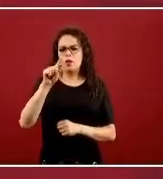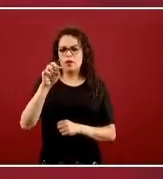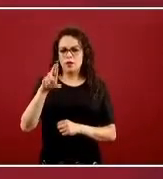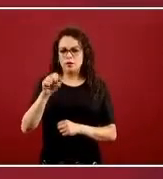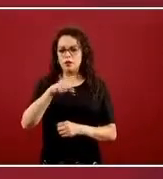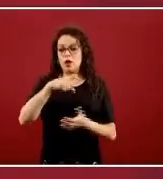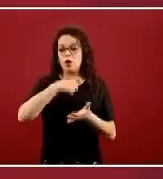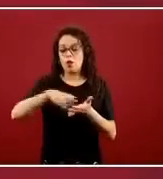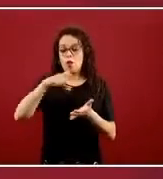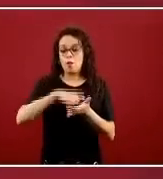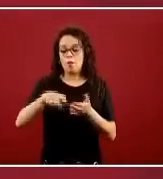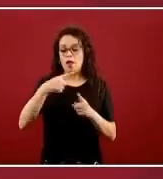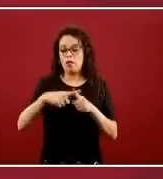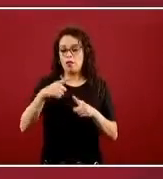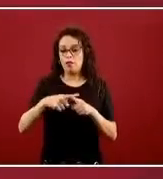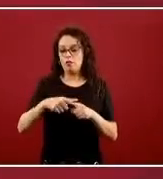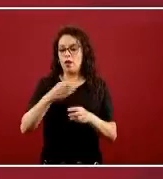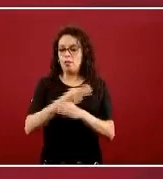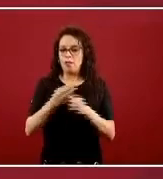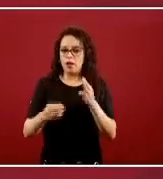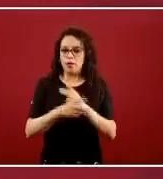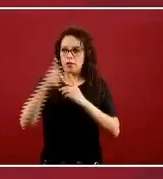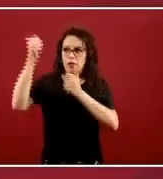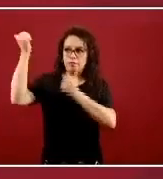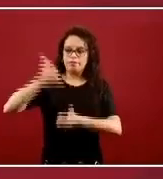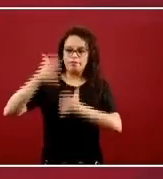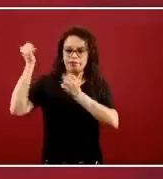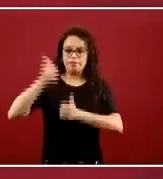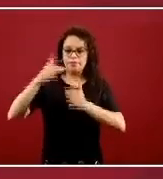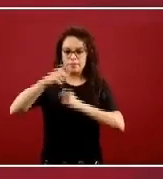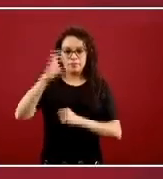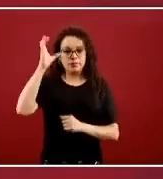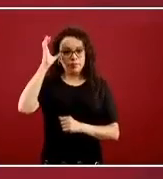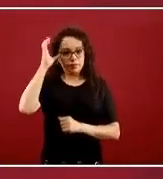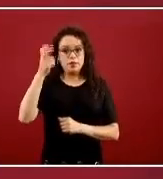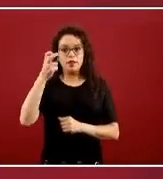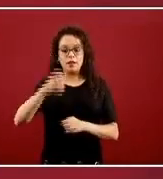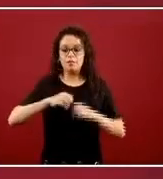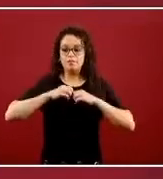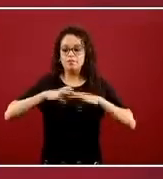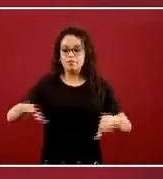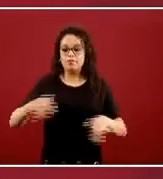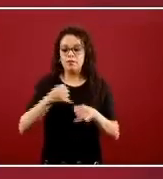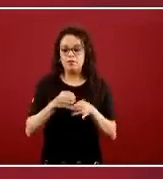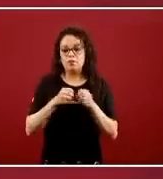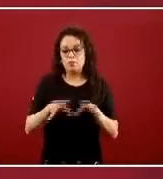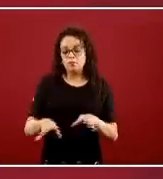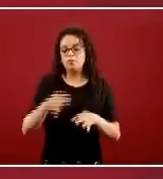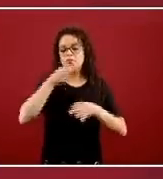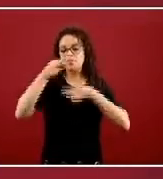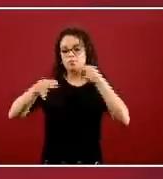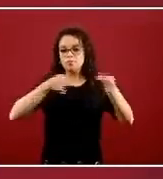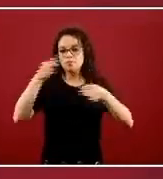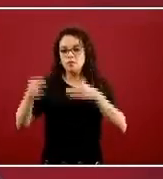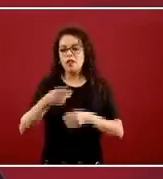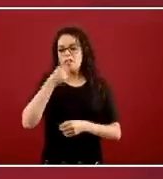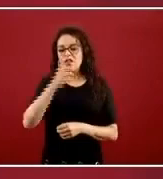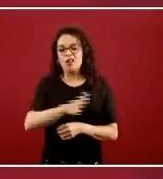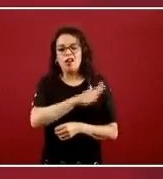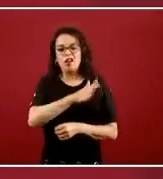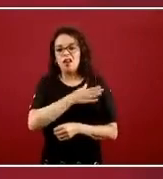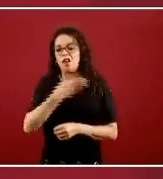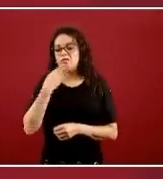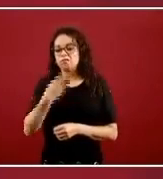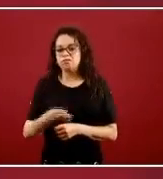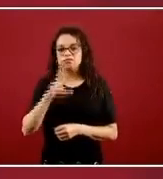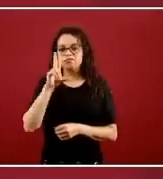esta nacionalidad, de China, y se invoca en la noticia que son productos de mala calidad. Aquí lo primero que quiero decir es,